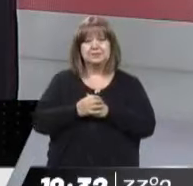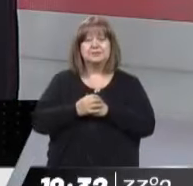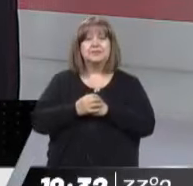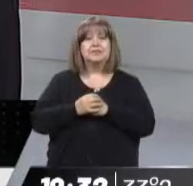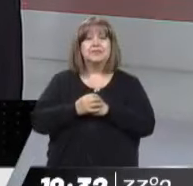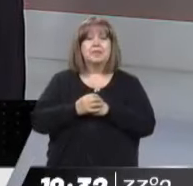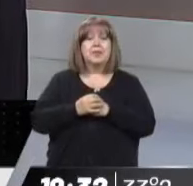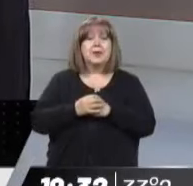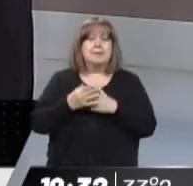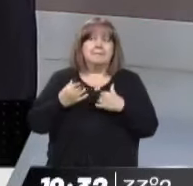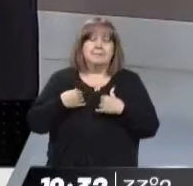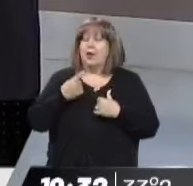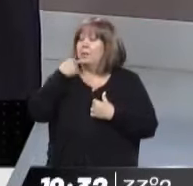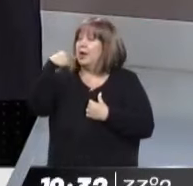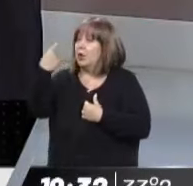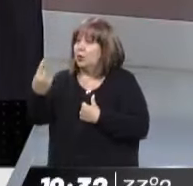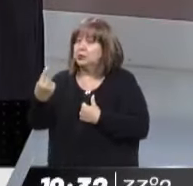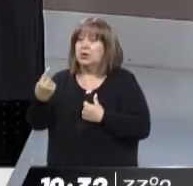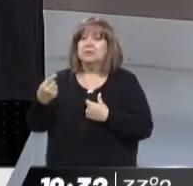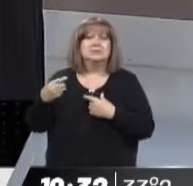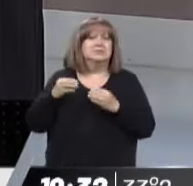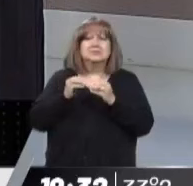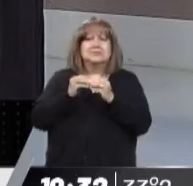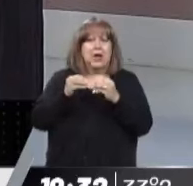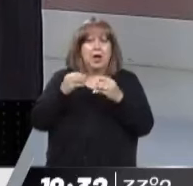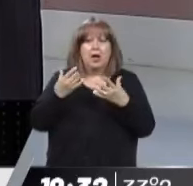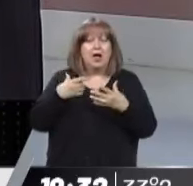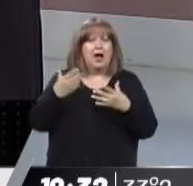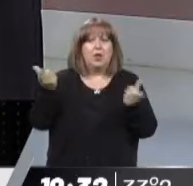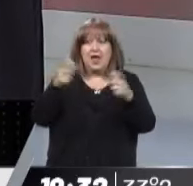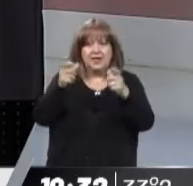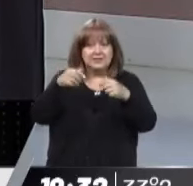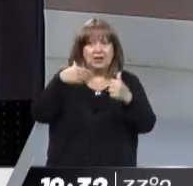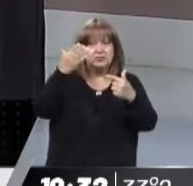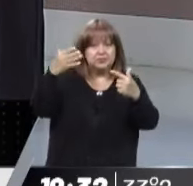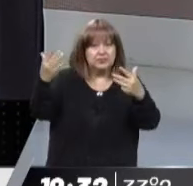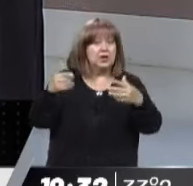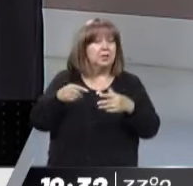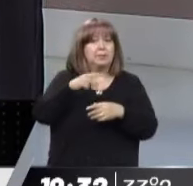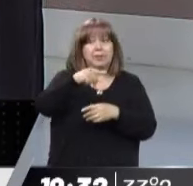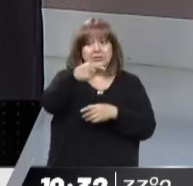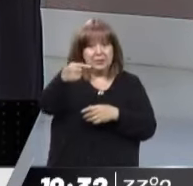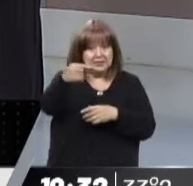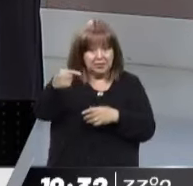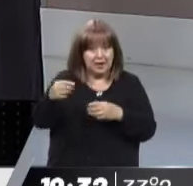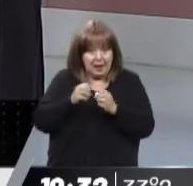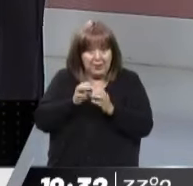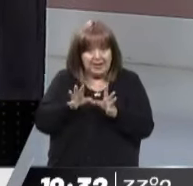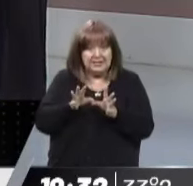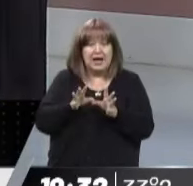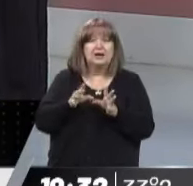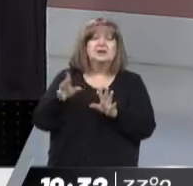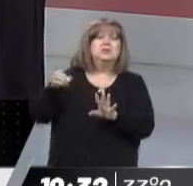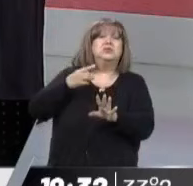venir. Empecemos por lo que se viene más prontamente, que es la serie de audiencias que comenzarán en las próximas semanas. Sí. Entendemos que